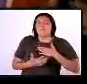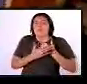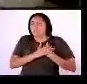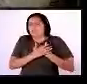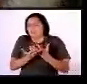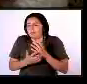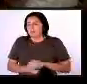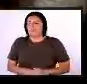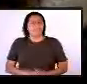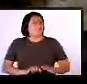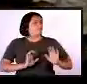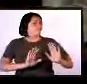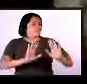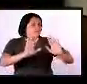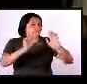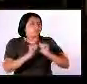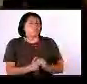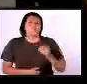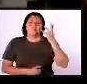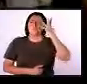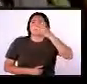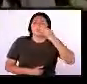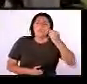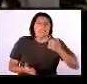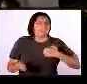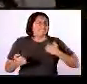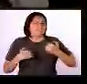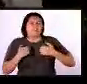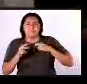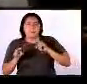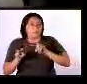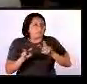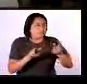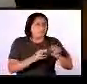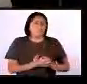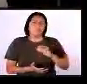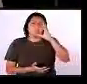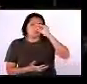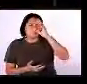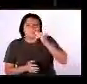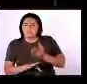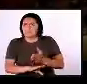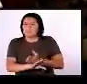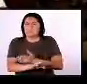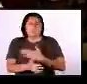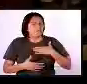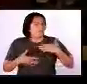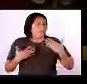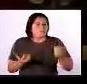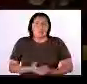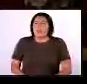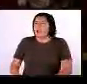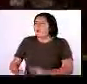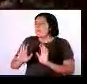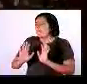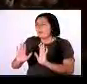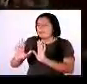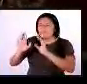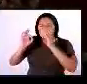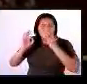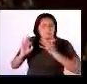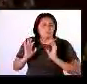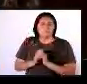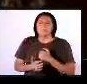amor. Fabulosa. Muy, muy bonita, muy emocionante ver a los chicos que han desarrollado tanto. Me encantó. Excelente,